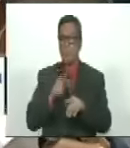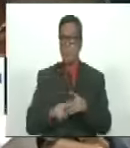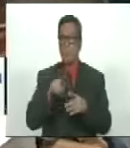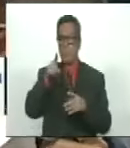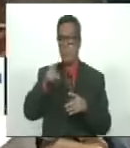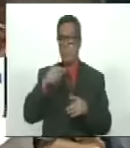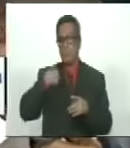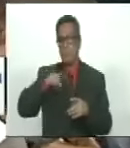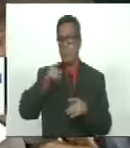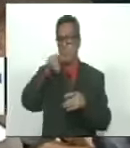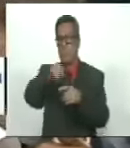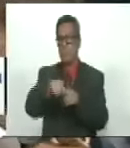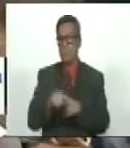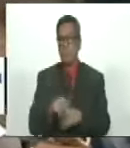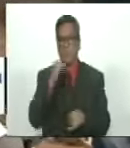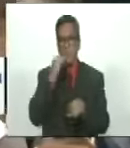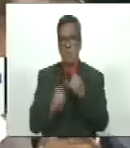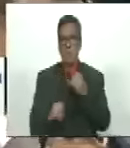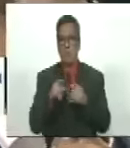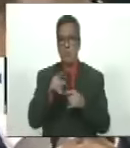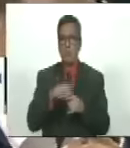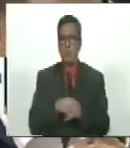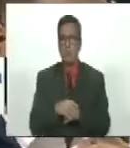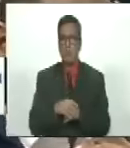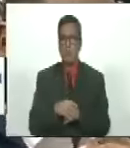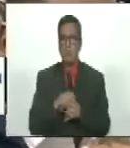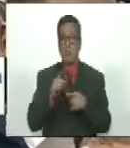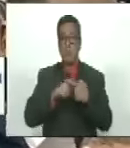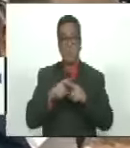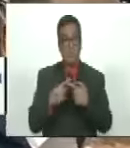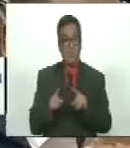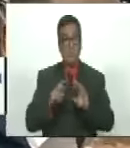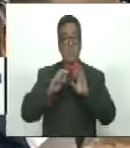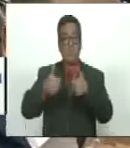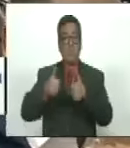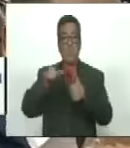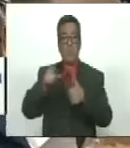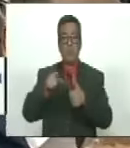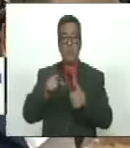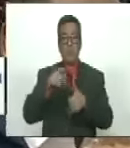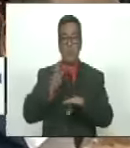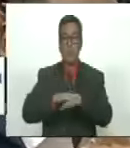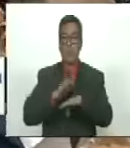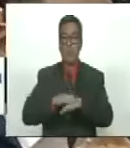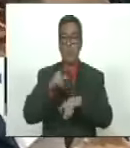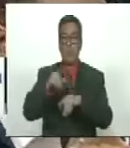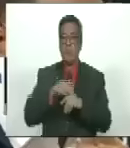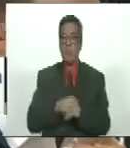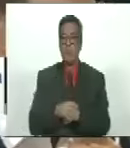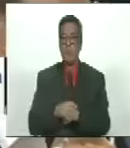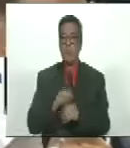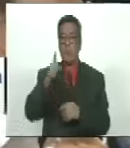1899. Eso debiera estar ahí, bueno, pero al final. Pero debe arrancarse con lo que fue